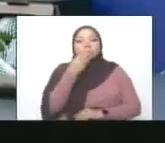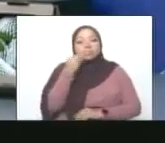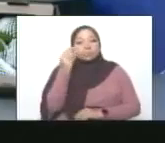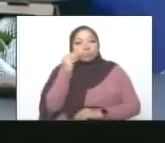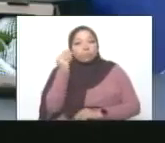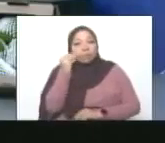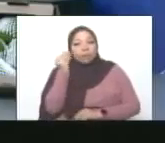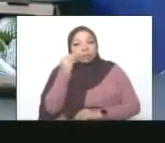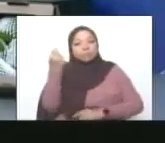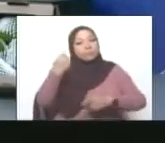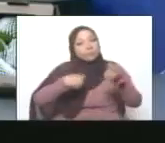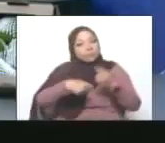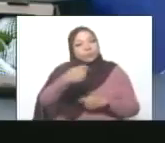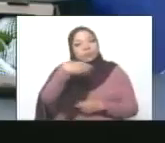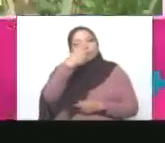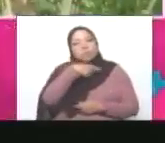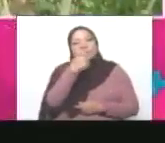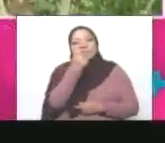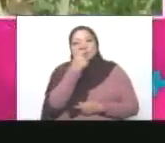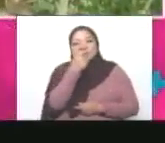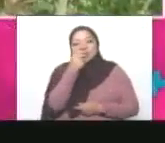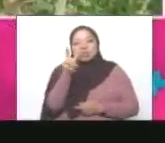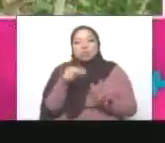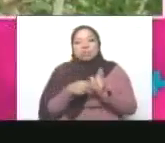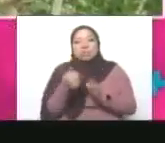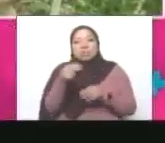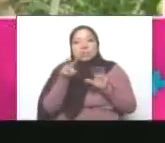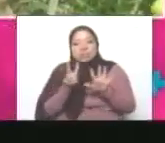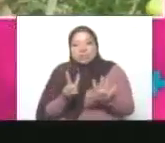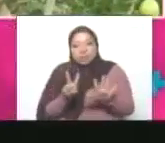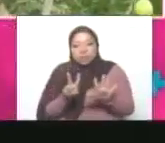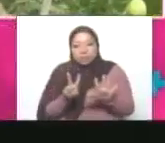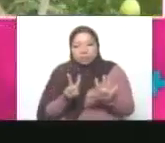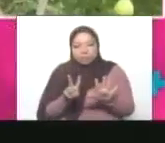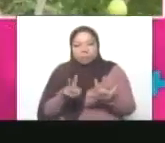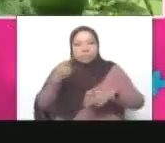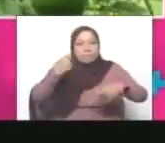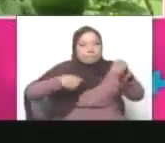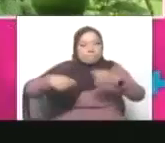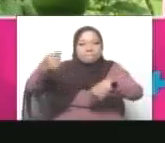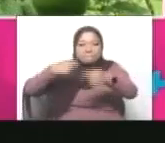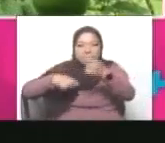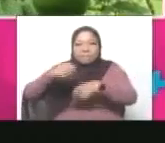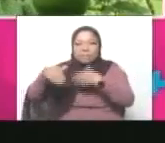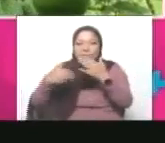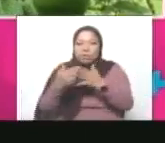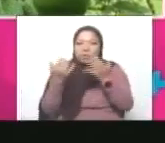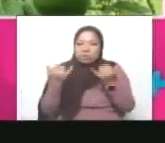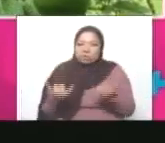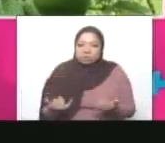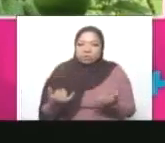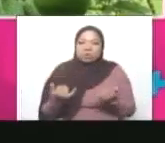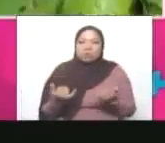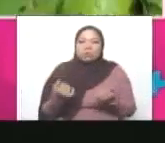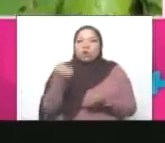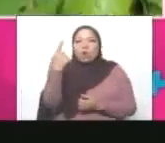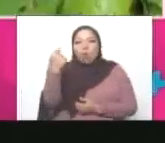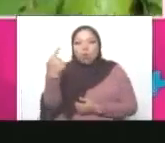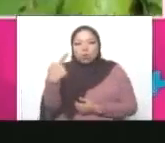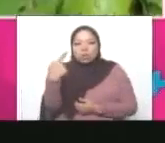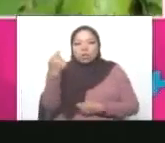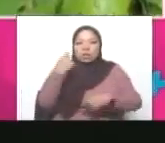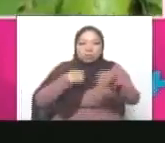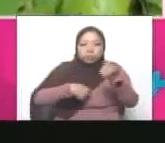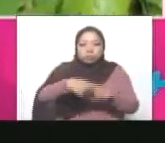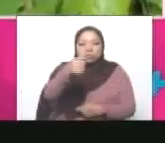de exportación desde el año 2017. Desde el 2017 al día de hoy se han llevado a cabo 11